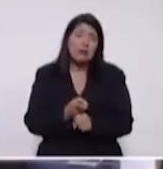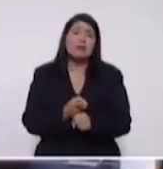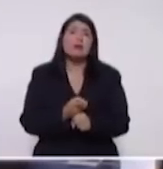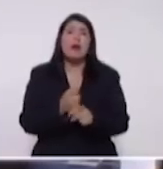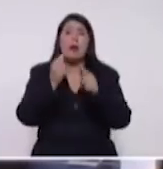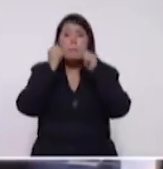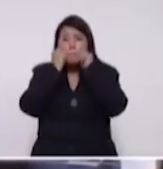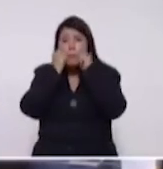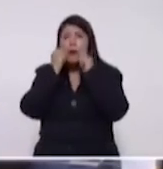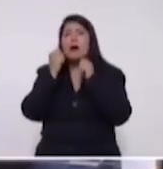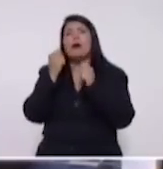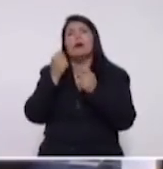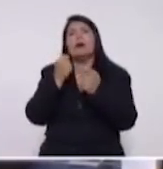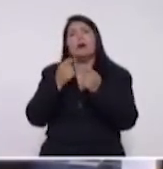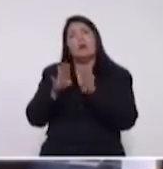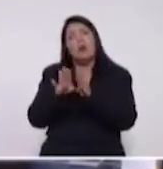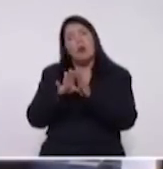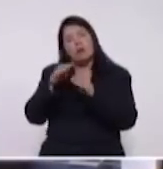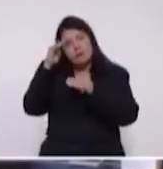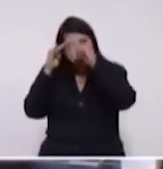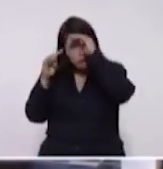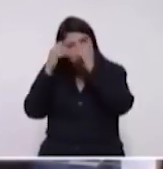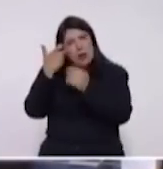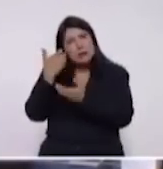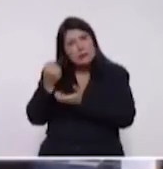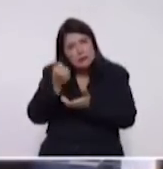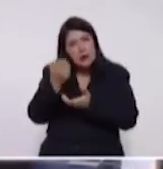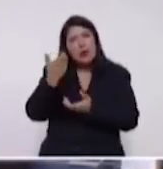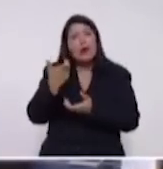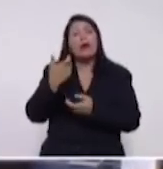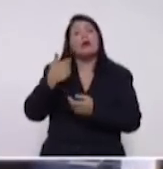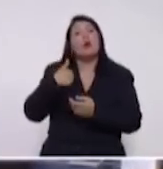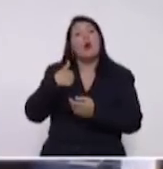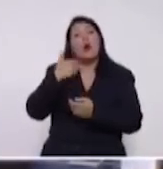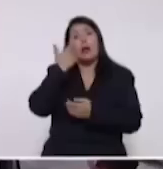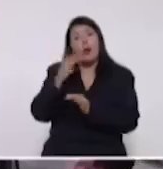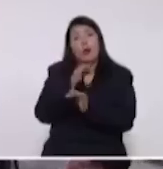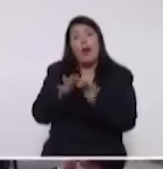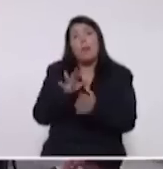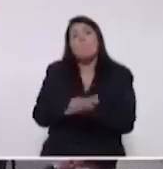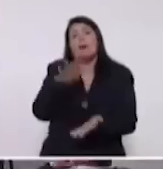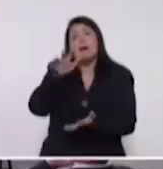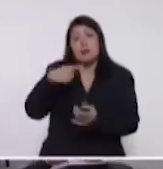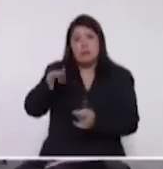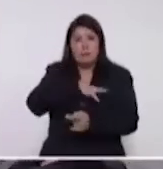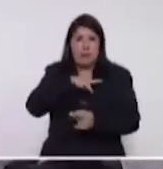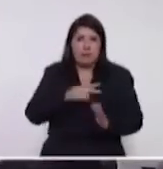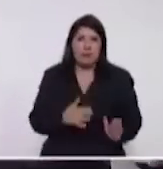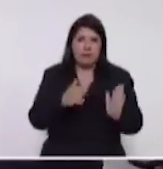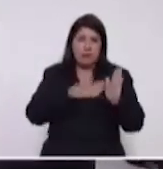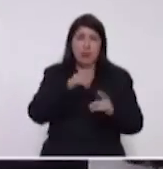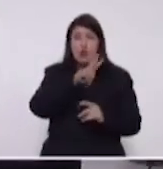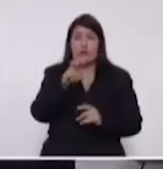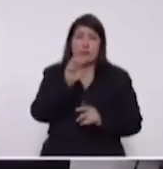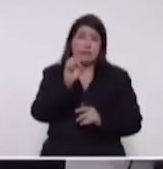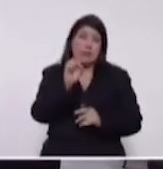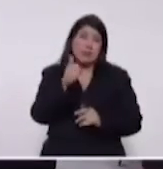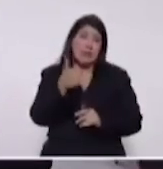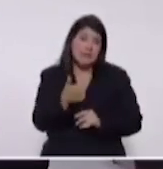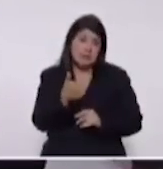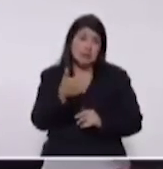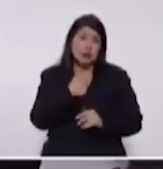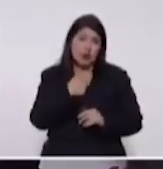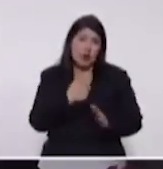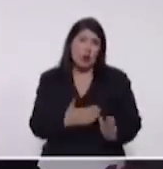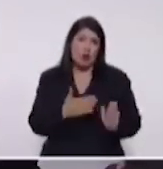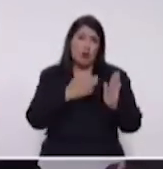a pesar de estas restricciones presupuestales, de cumplir la gran mayoría de mis compromisos. Esos 266 compromisos